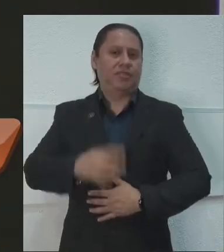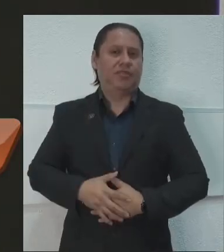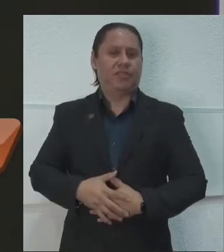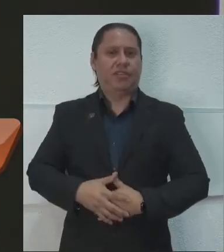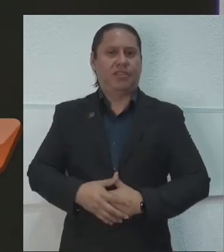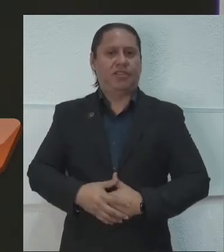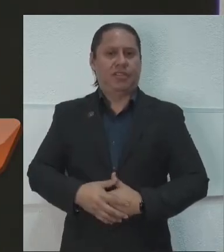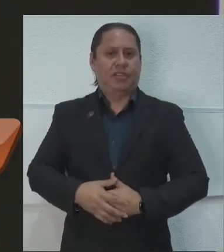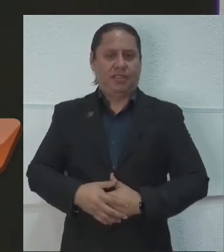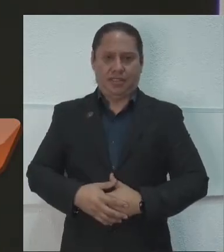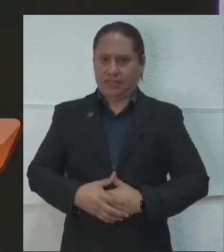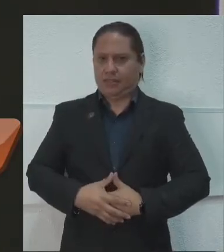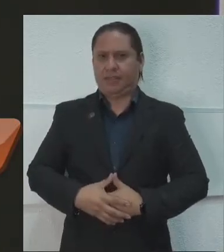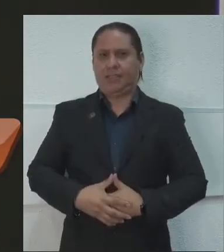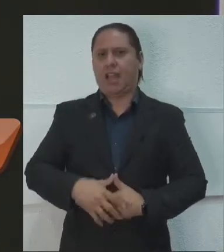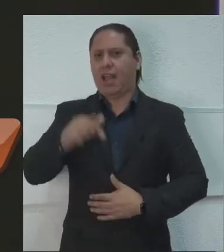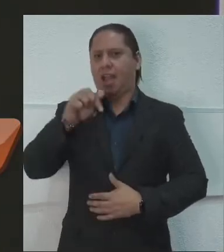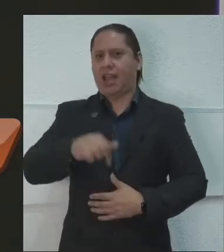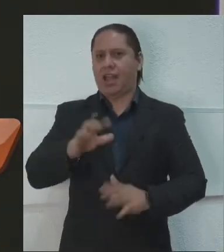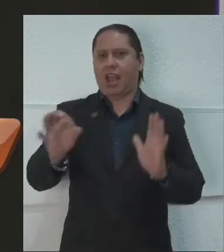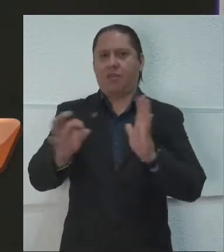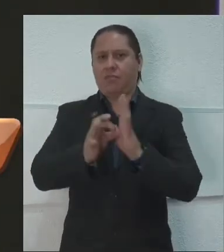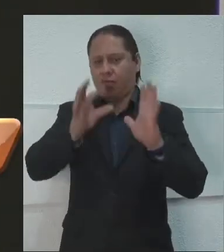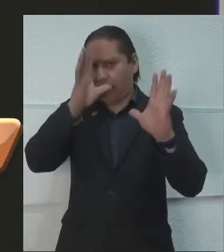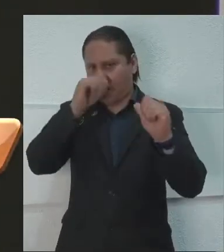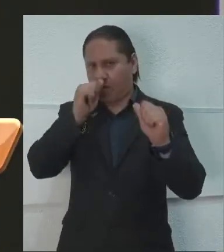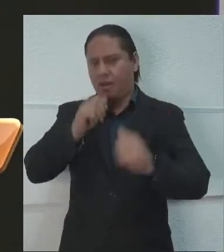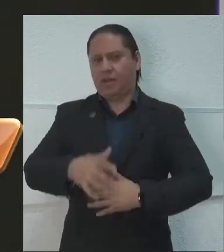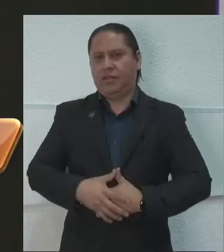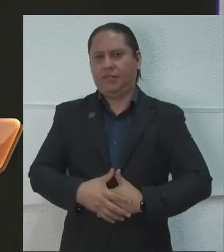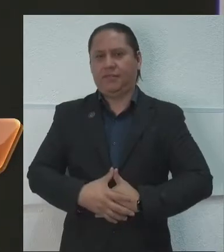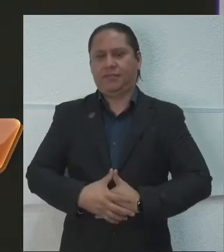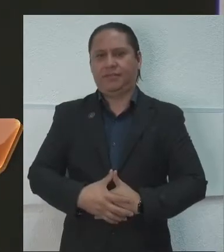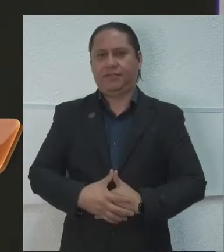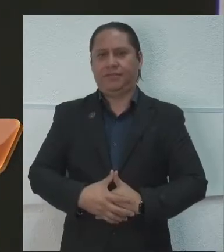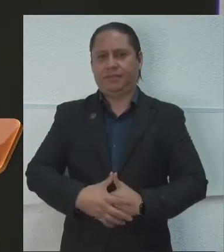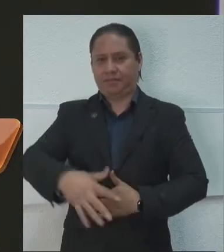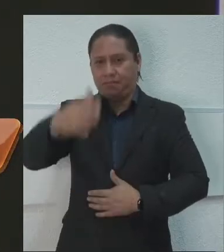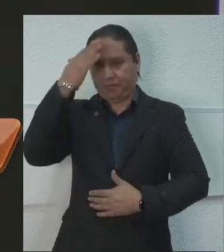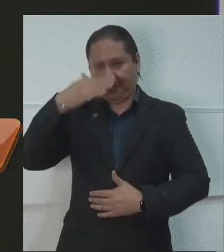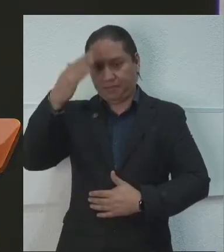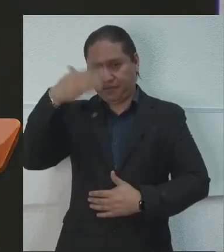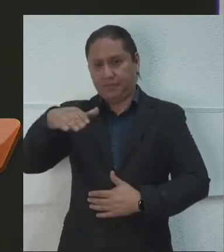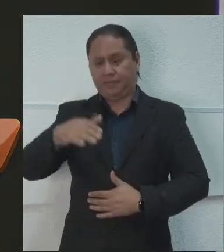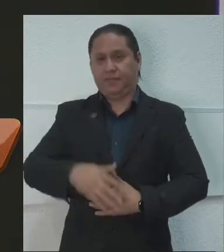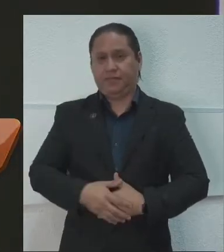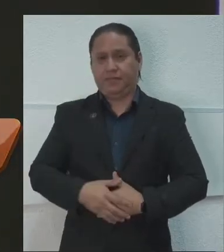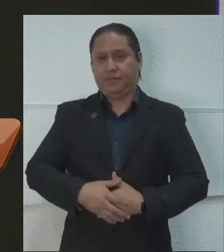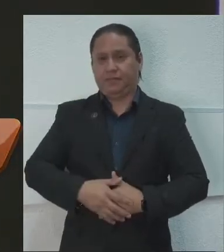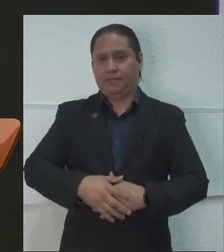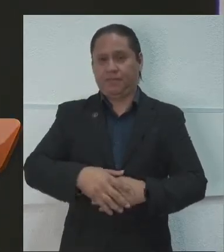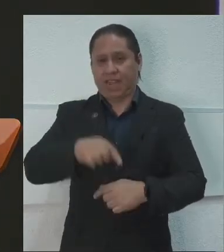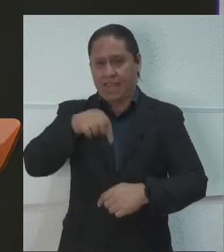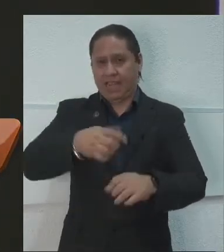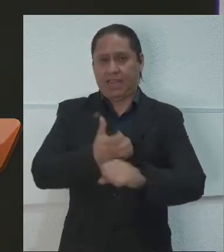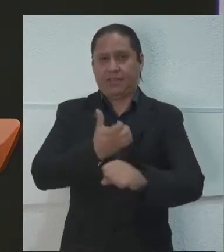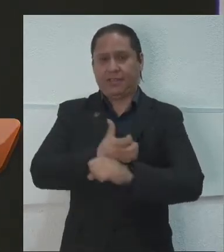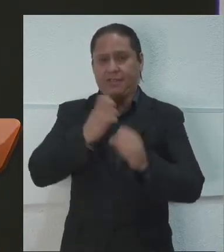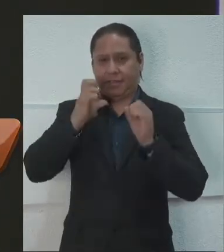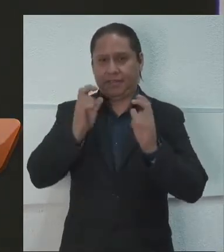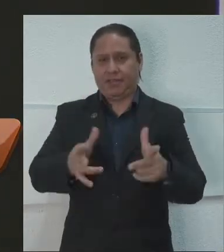los legisladores, a este punto de acuerdo. Saben exactamente que nuestro estado de